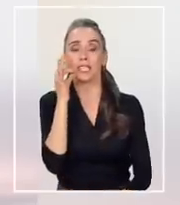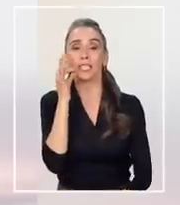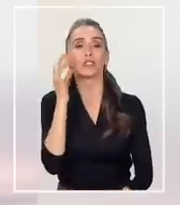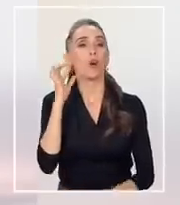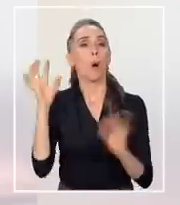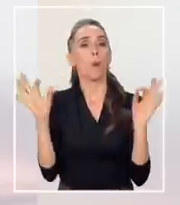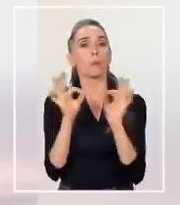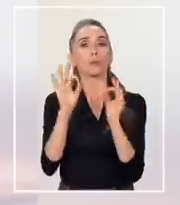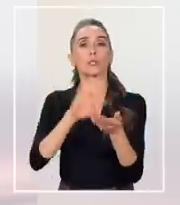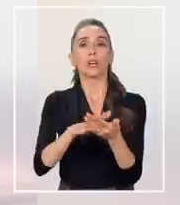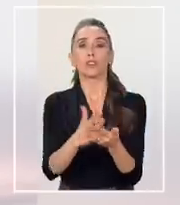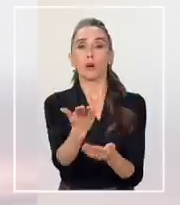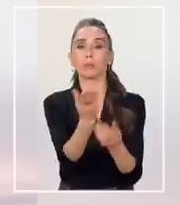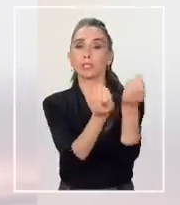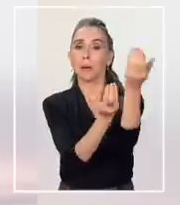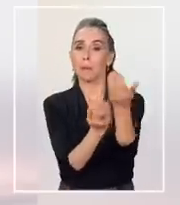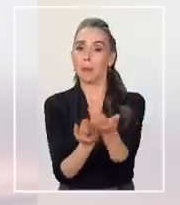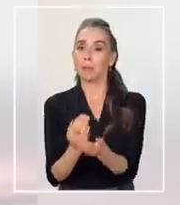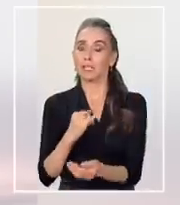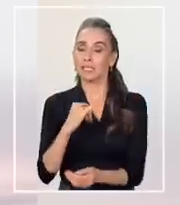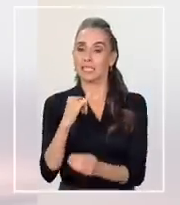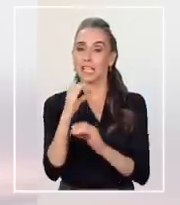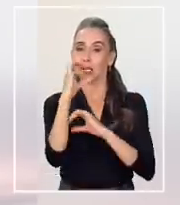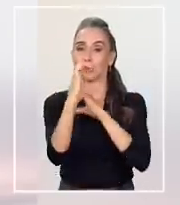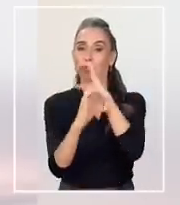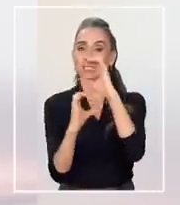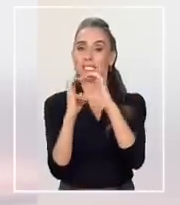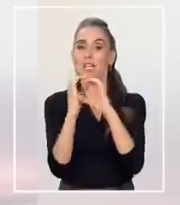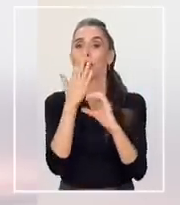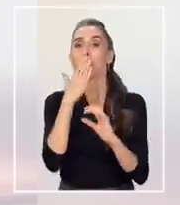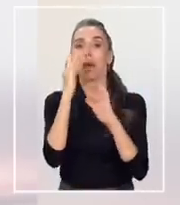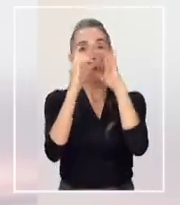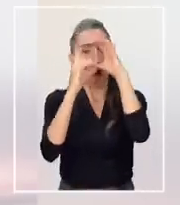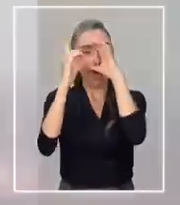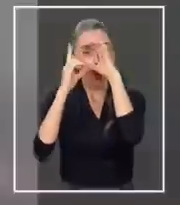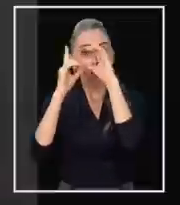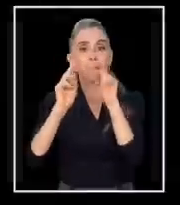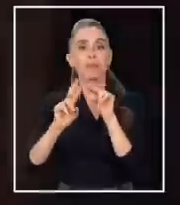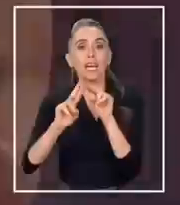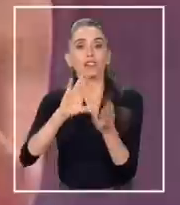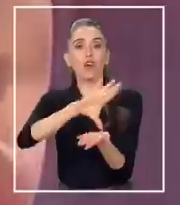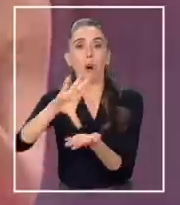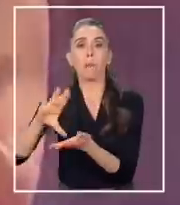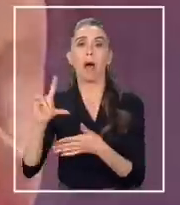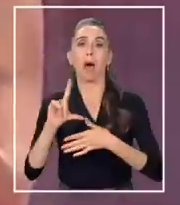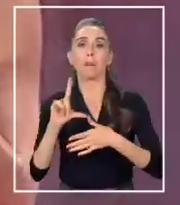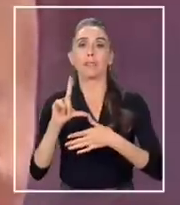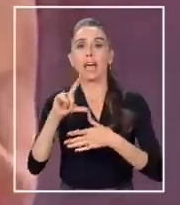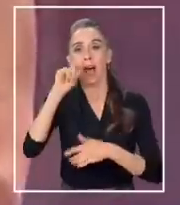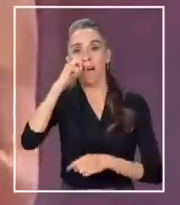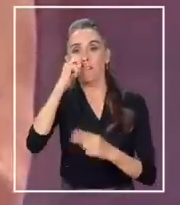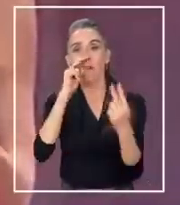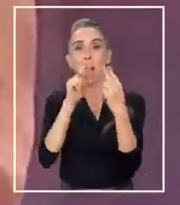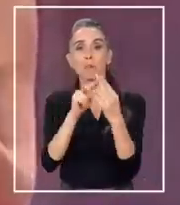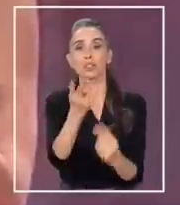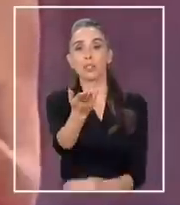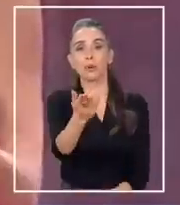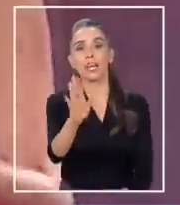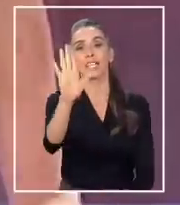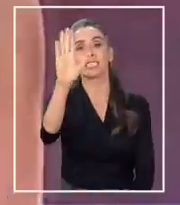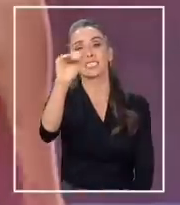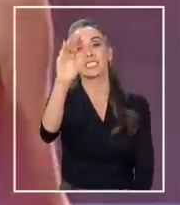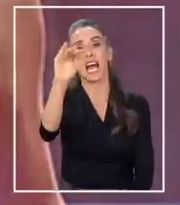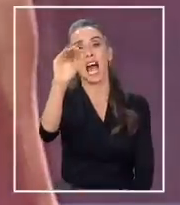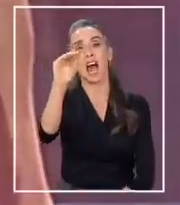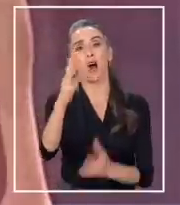¿Cómo están? Bienvenidos. Seguimos con el ciclo de los mejores documentales de América Latina. Los vamos a echar de menos. Chao, muchas